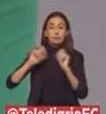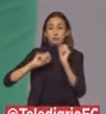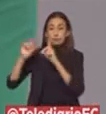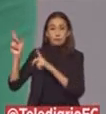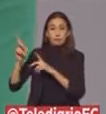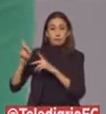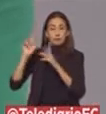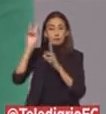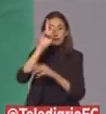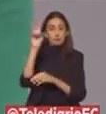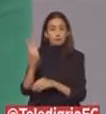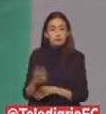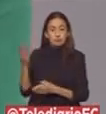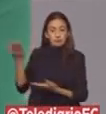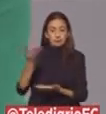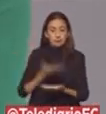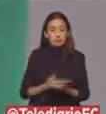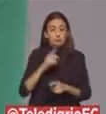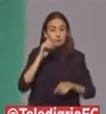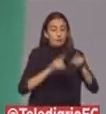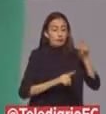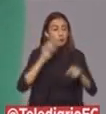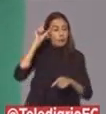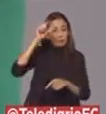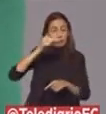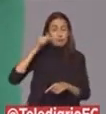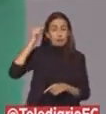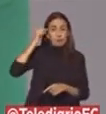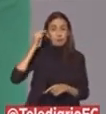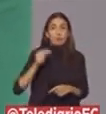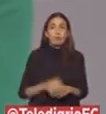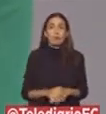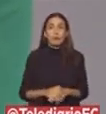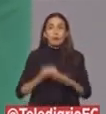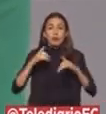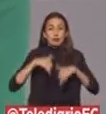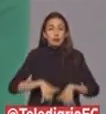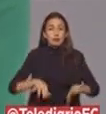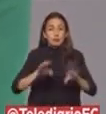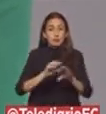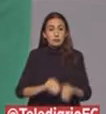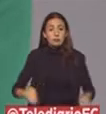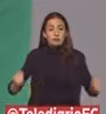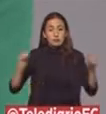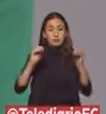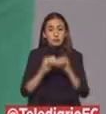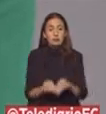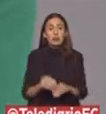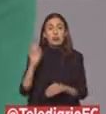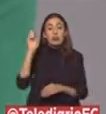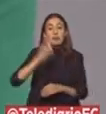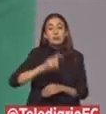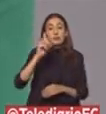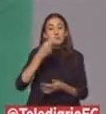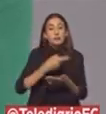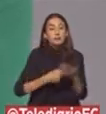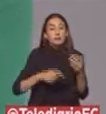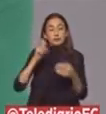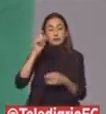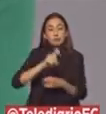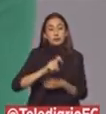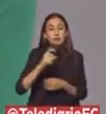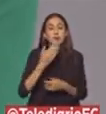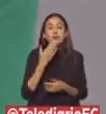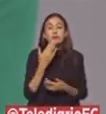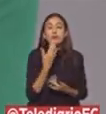ha puesto en alerta a los gobiernos de los países latinoamericanos receptores de ciudadanos venezolanos están en esta situación